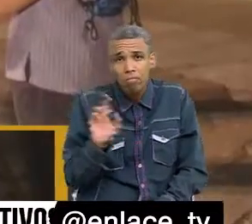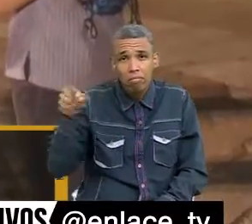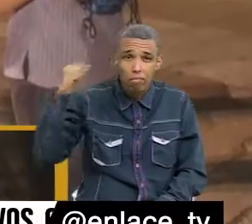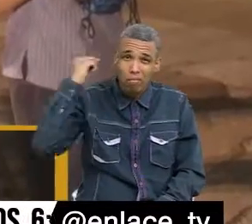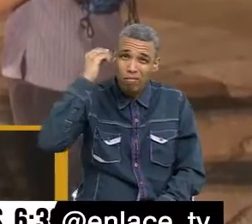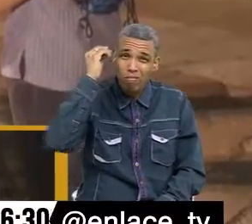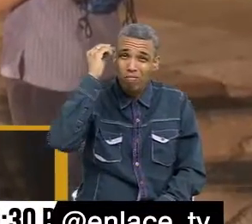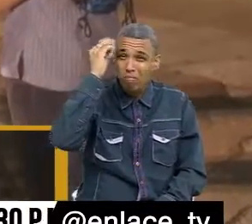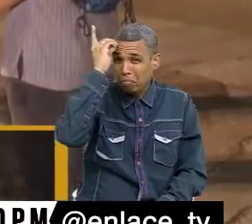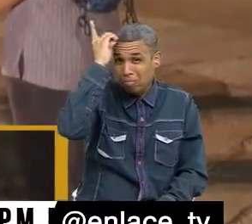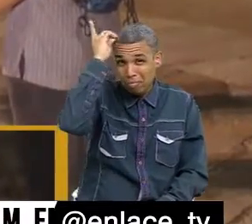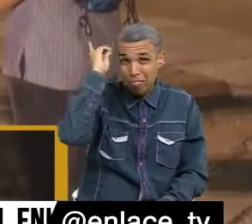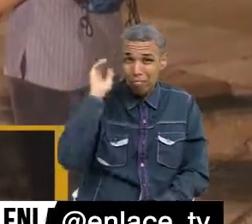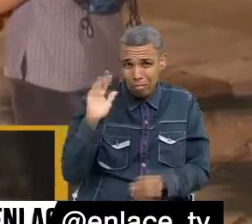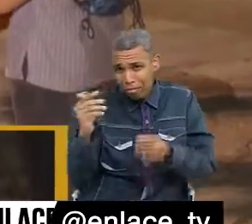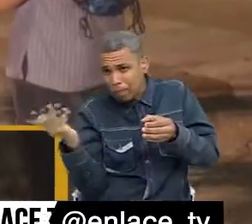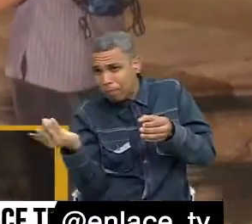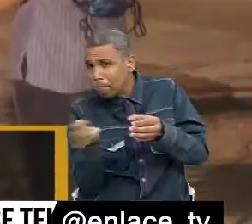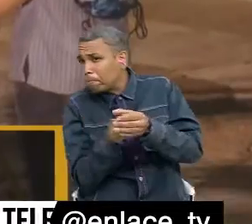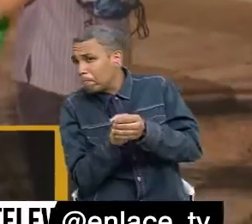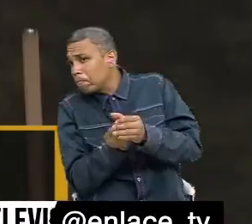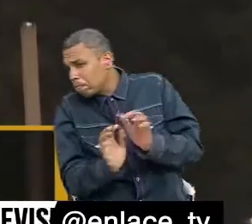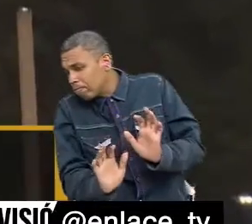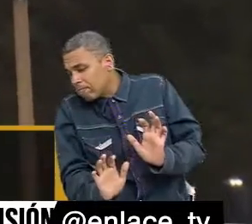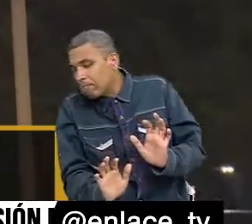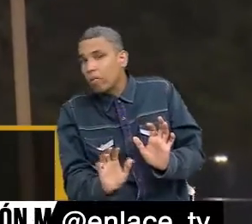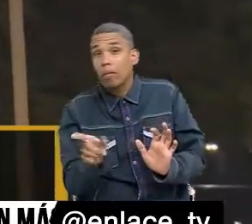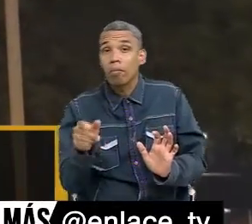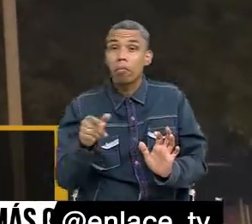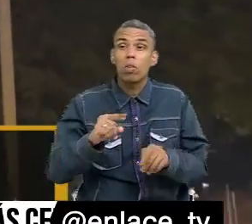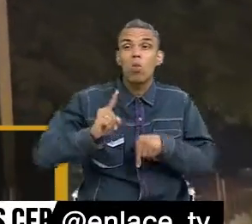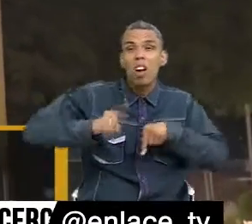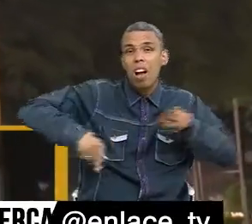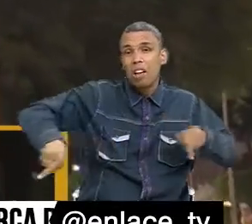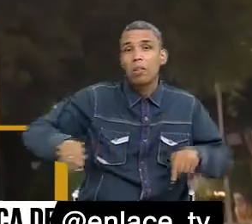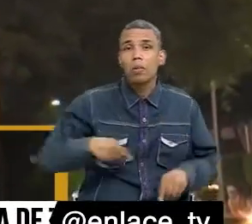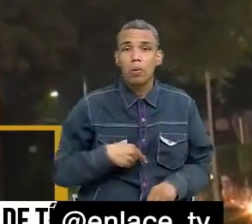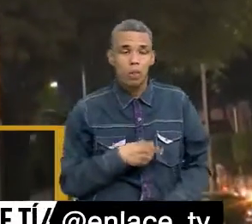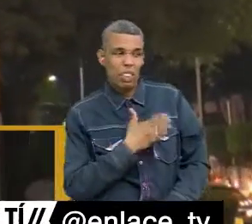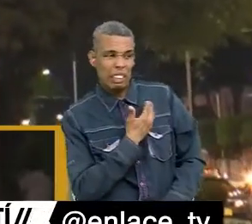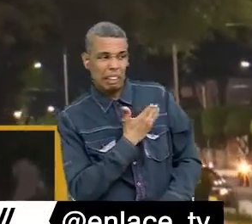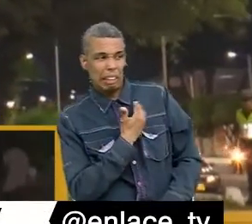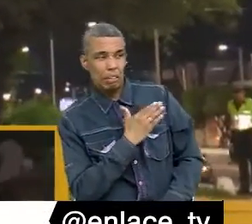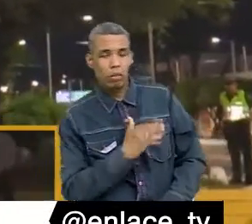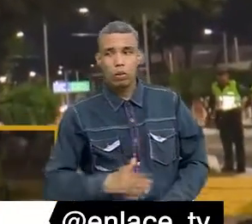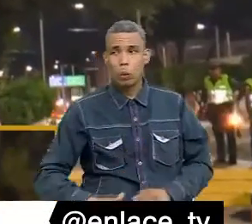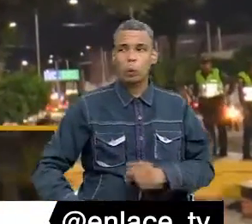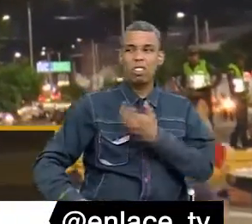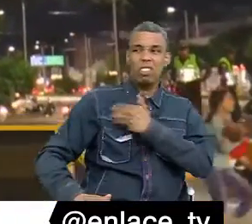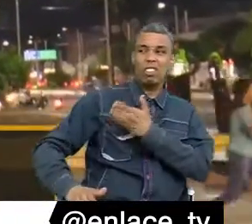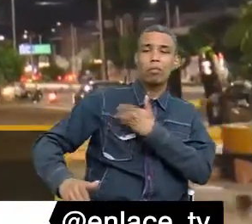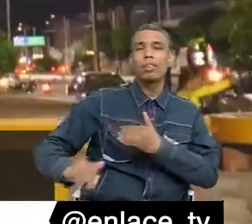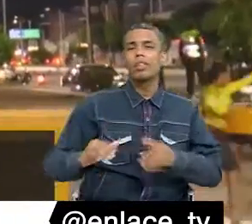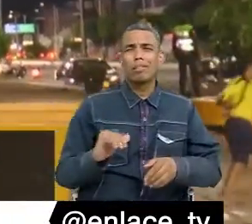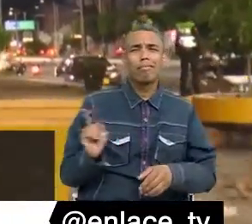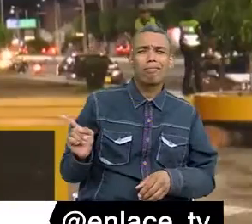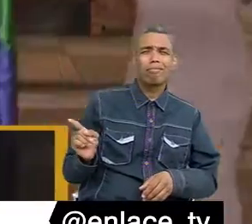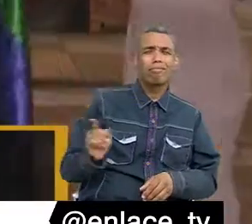en el progreso, que todavía se ve mucho la discriminación y el estigma hacia la comunidad LGBTI. Siempre hemos